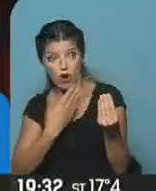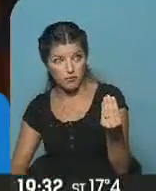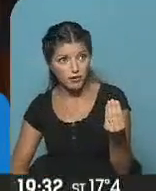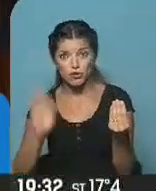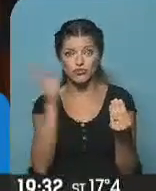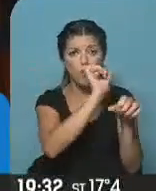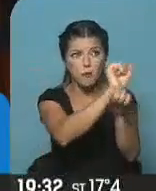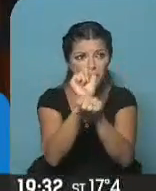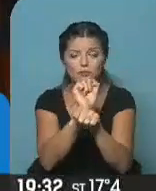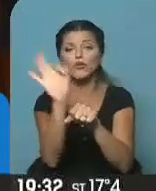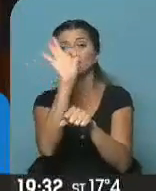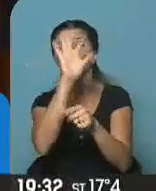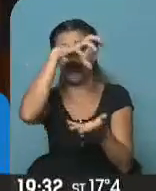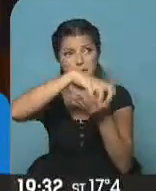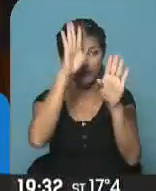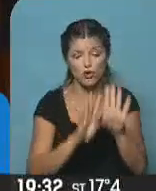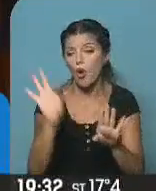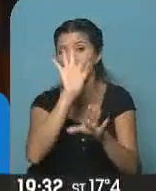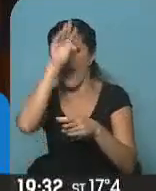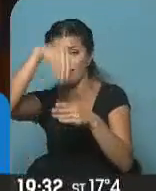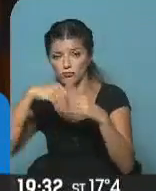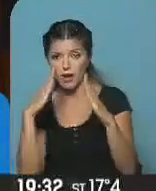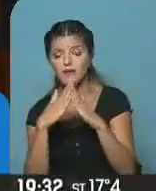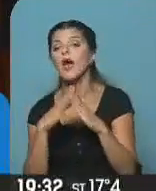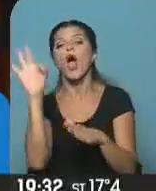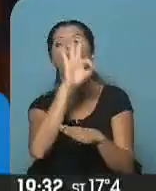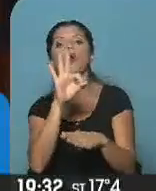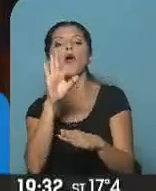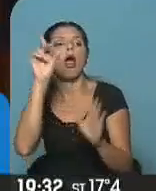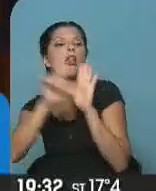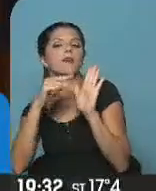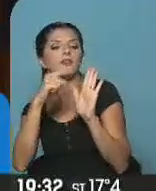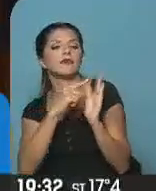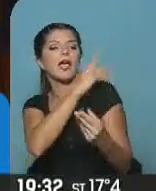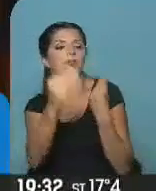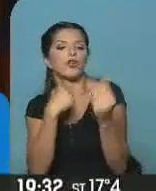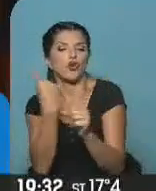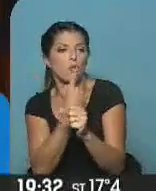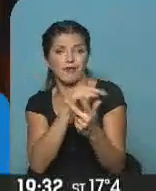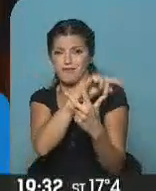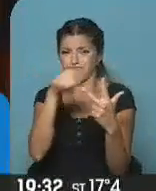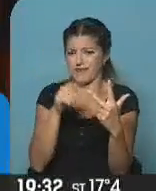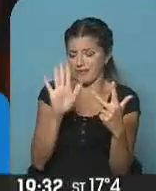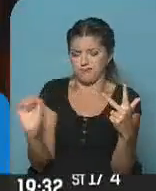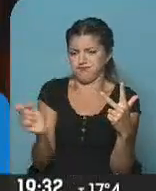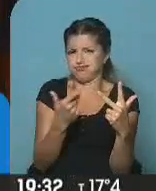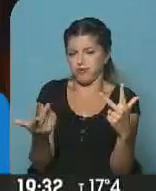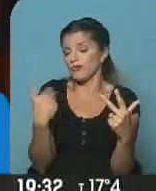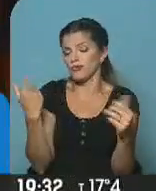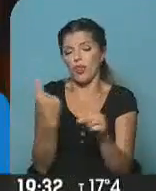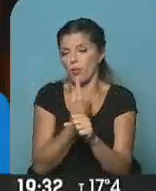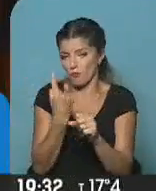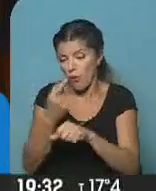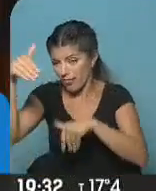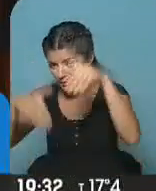prisiones o inhabilitados políticamente y es un contexto electoral con una autoridad electoral que es totalmente partidaria al gobierno un